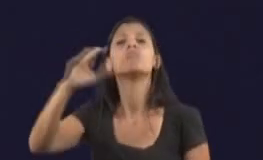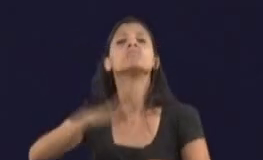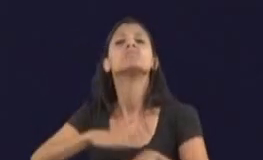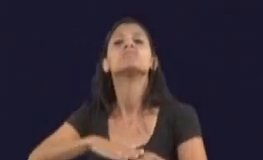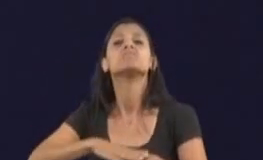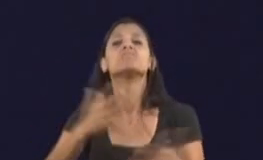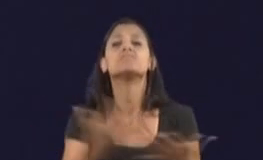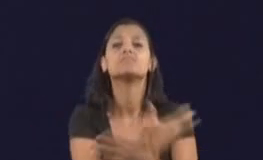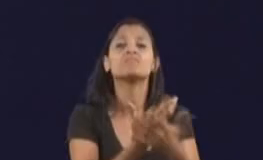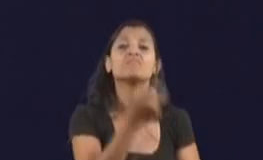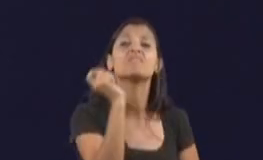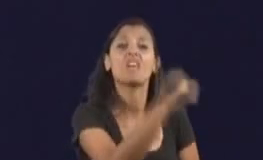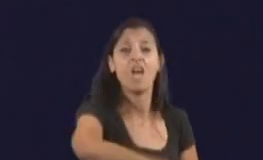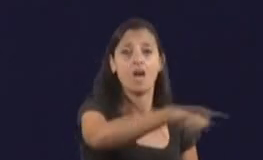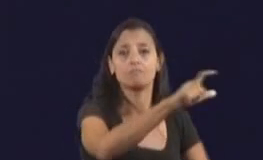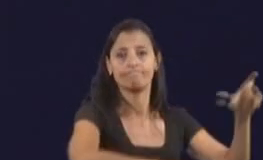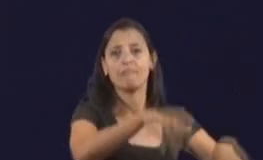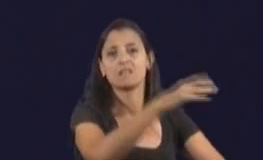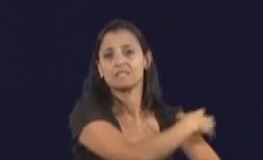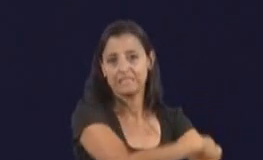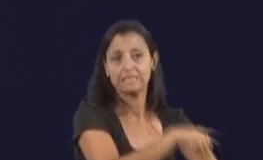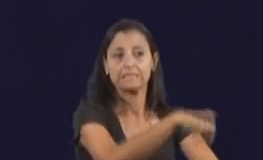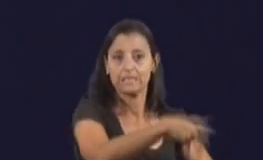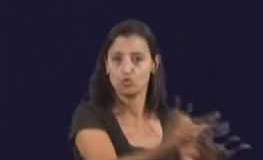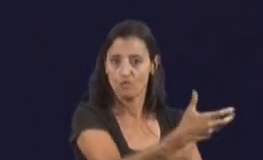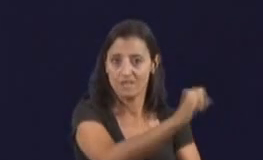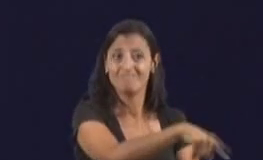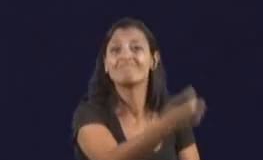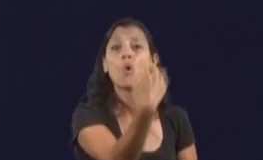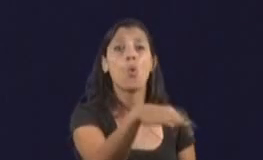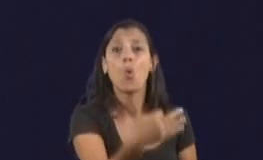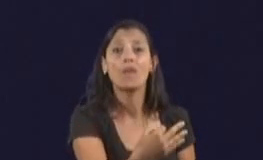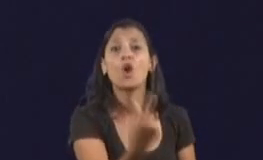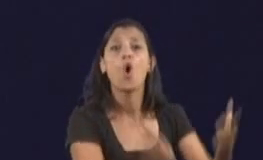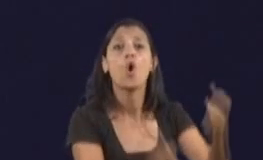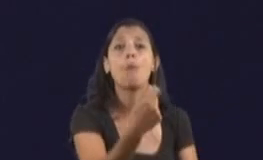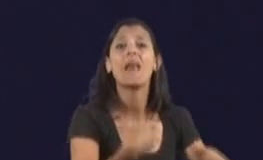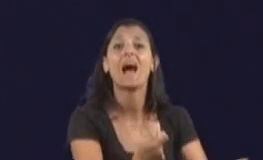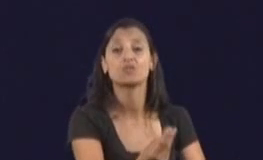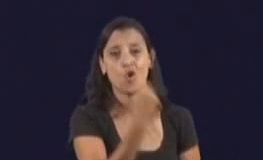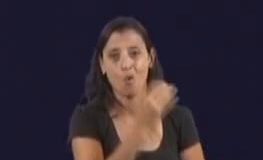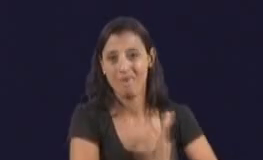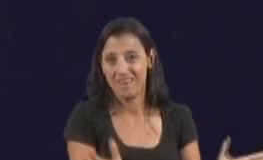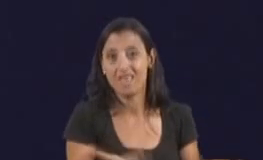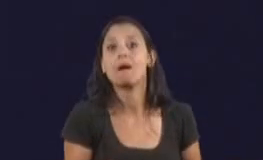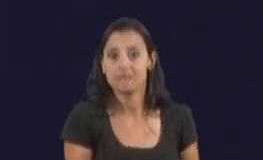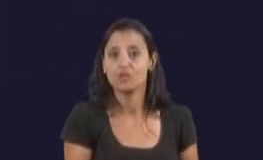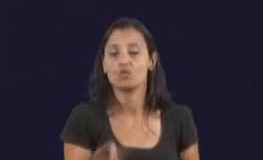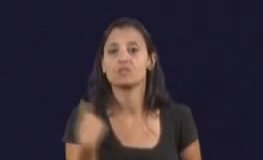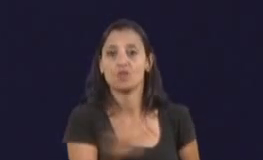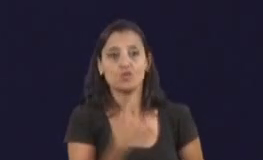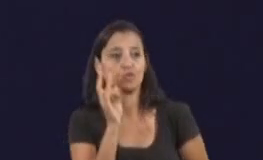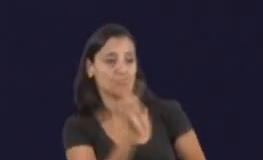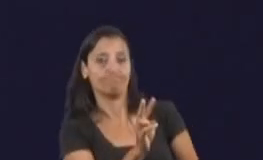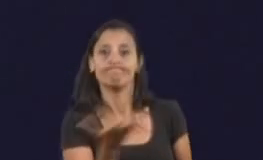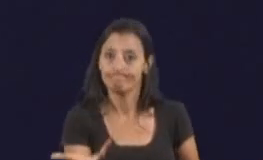menos al que menos tiene, y el que menos tiene lo único que consume, por supuesto, es alimento, ¿no? Así que